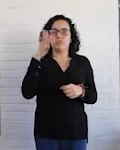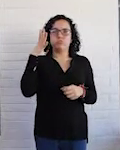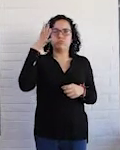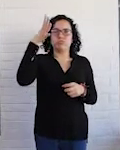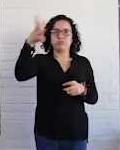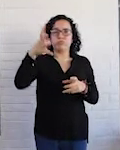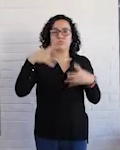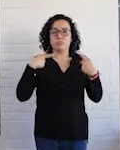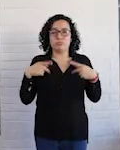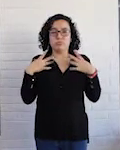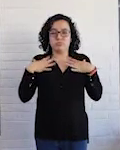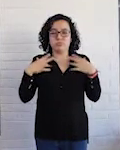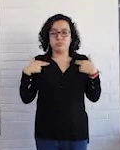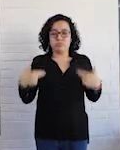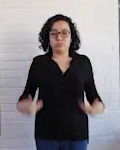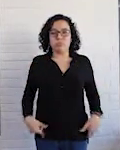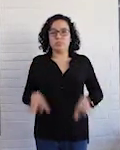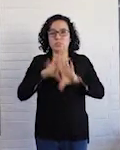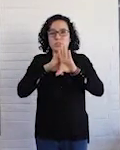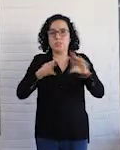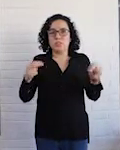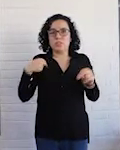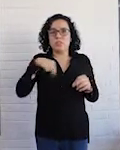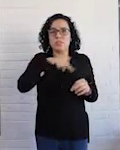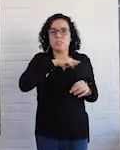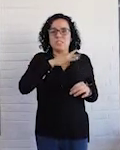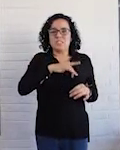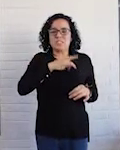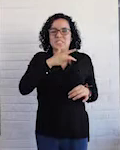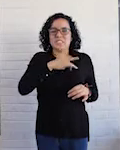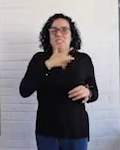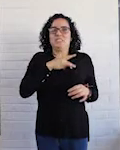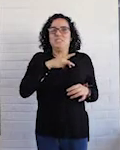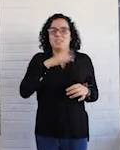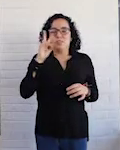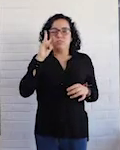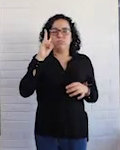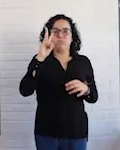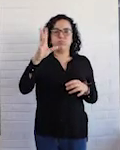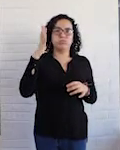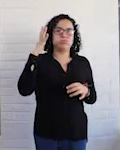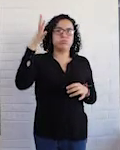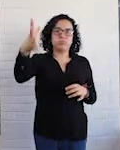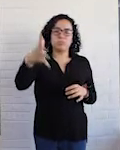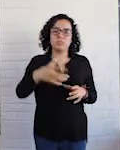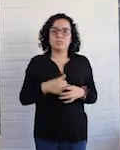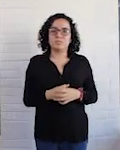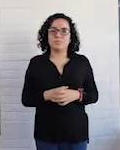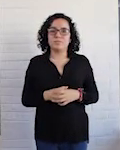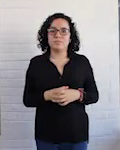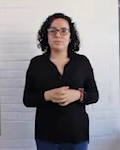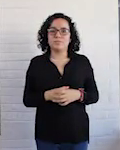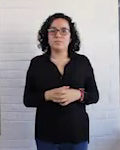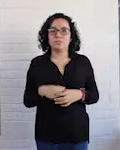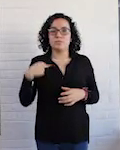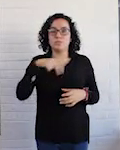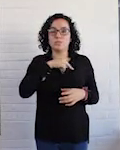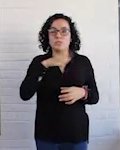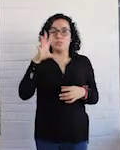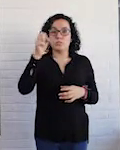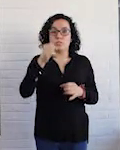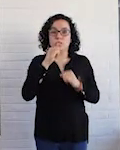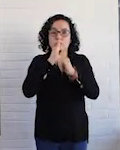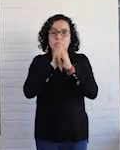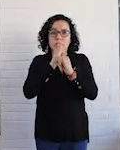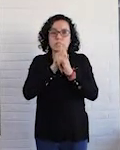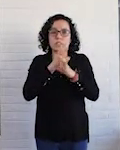Porque de repente uno se siente, tiene un sentimiento abismal. Vamos a llegar, como muchos también saben, al internet